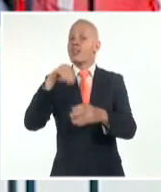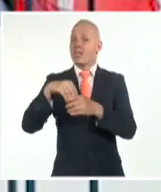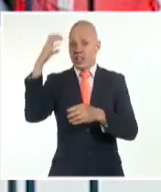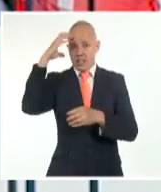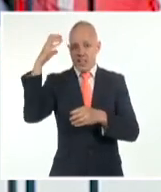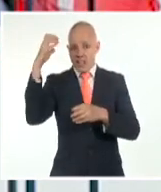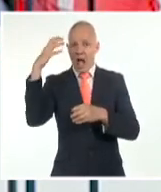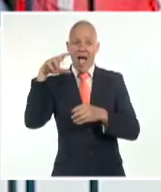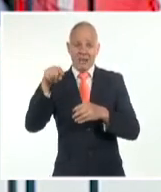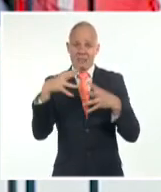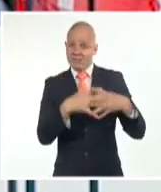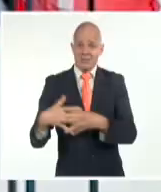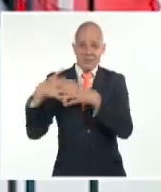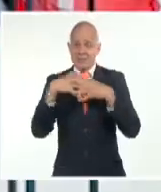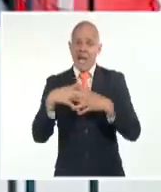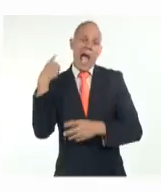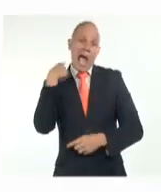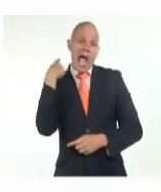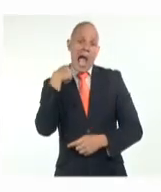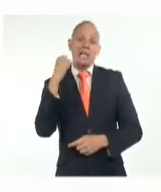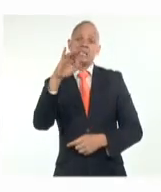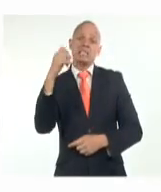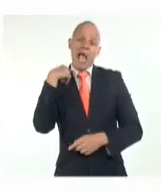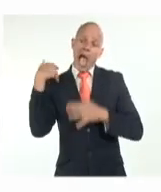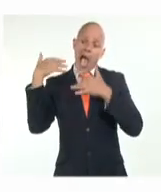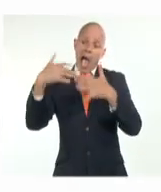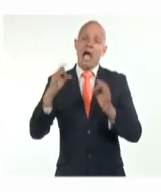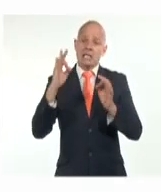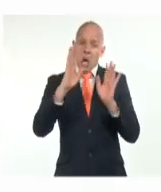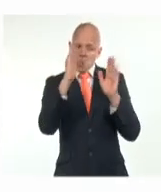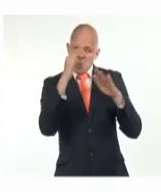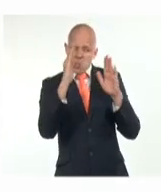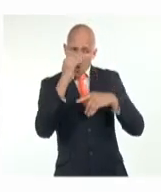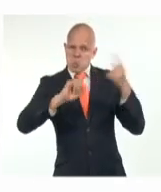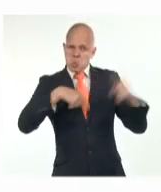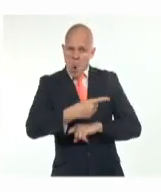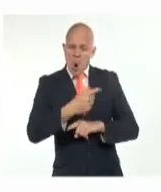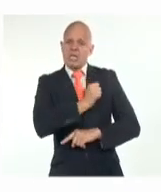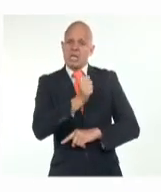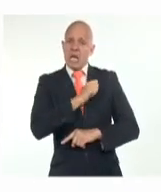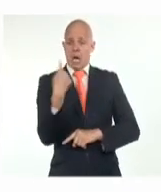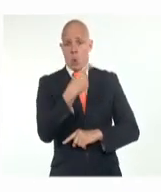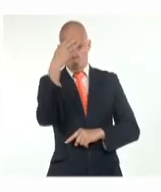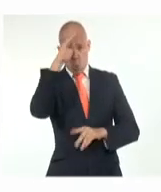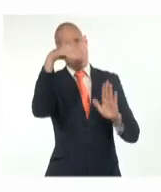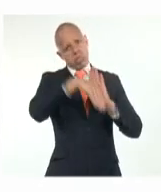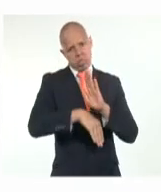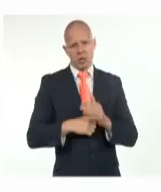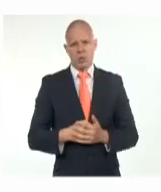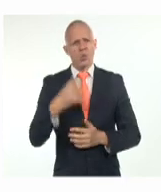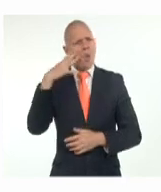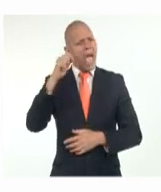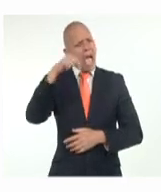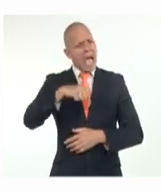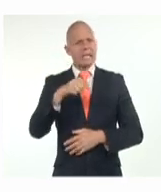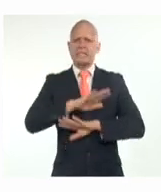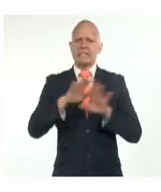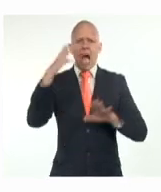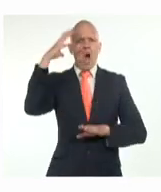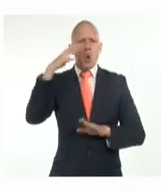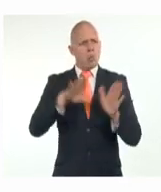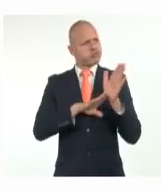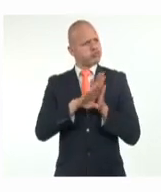la revolución cubana desde hace más de 60 años. No pueden permitir que exista un pueblo que no se doblega a sus designios y que resiste un